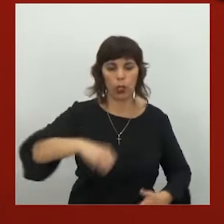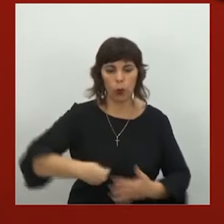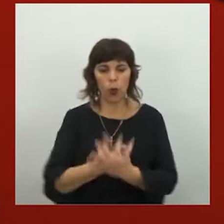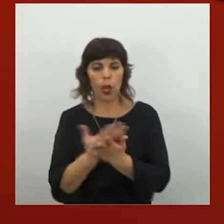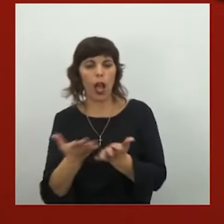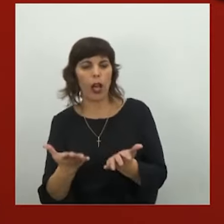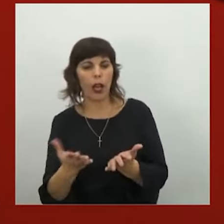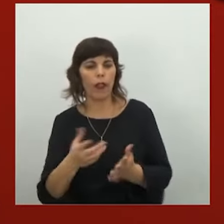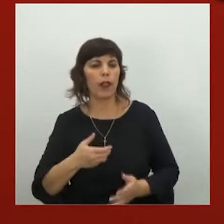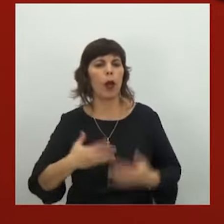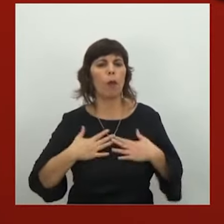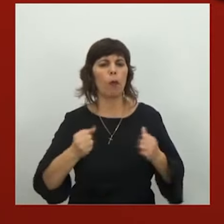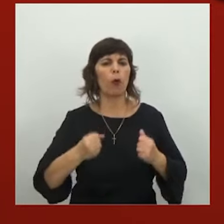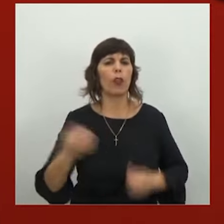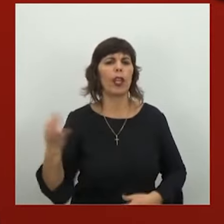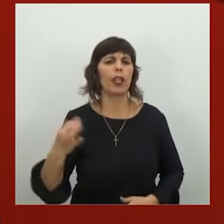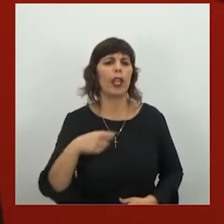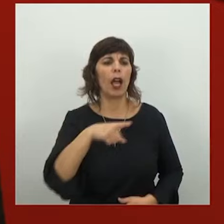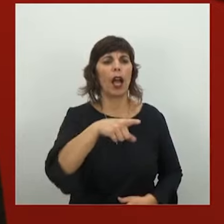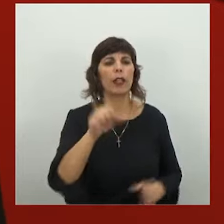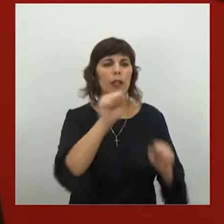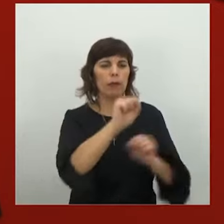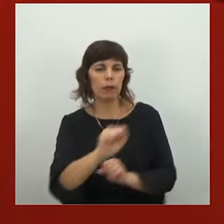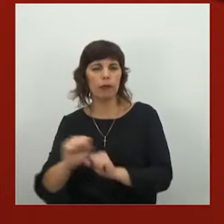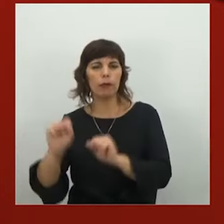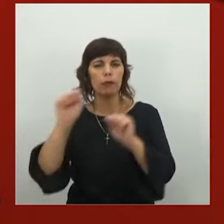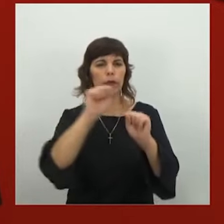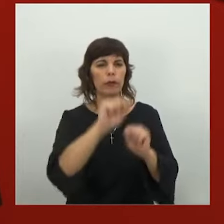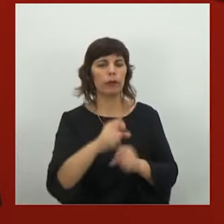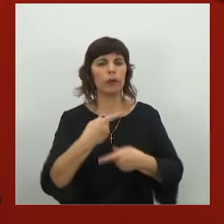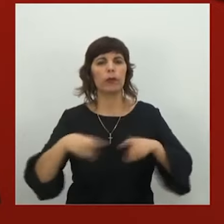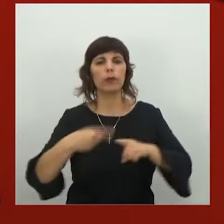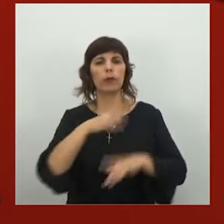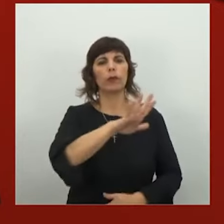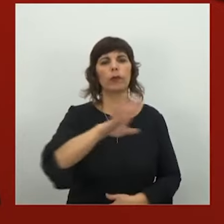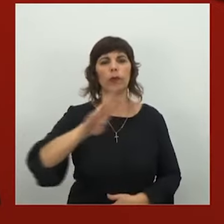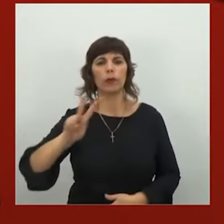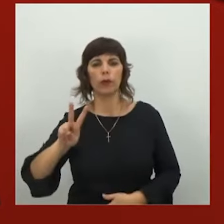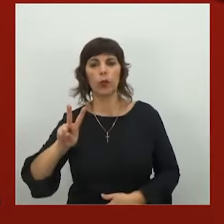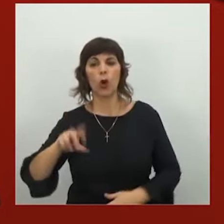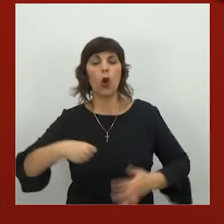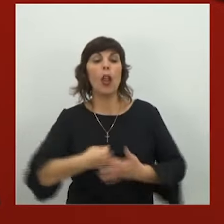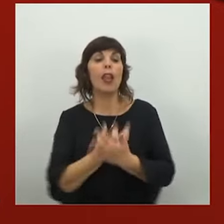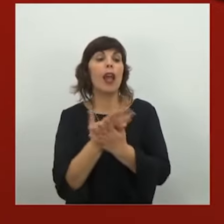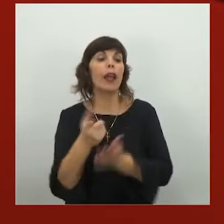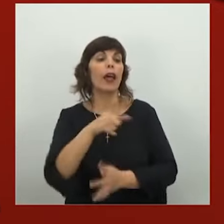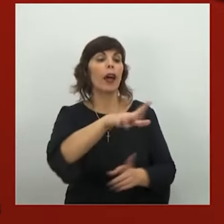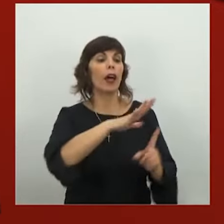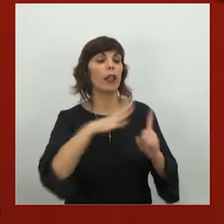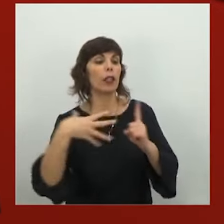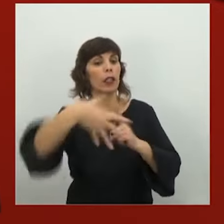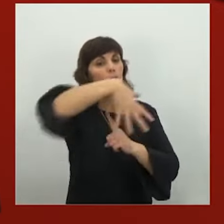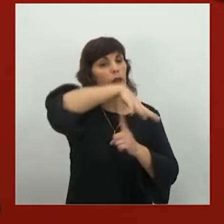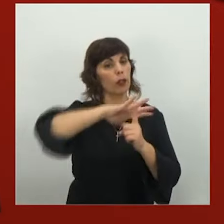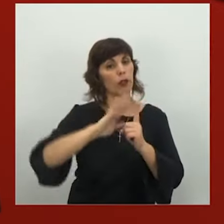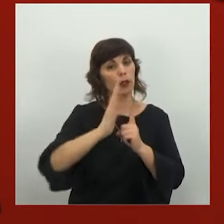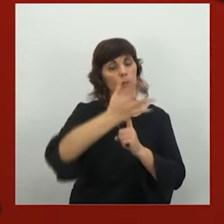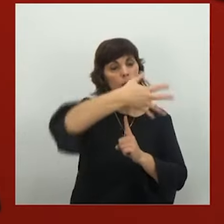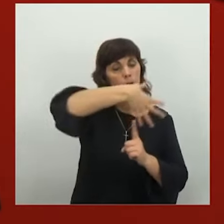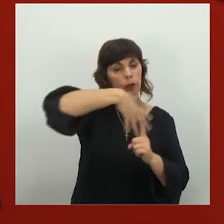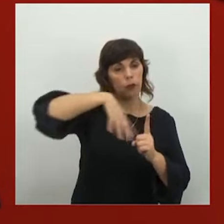protegerte. Como dice Salmo 52, que Él te rodea con su gracia. Salmo 92, Él te